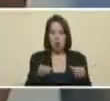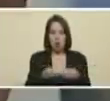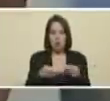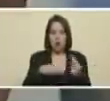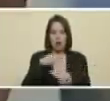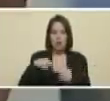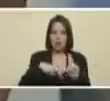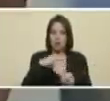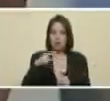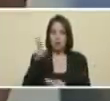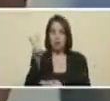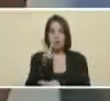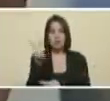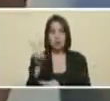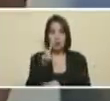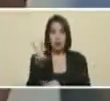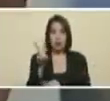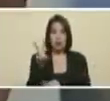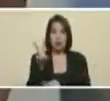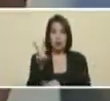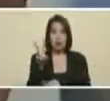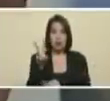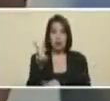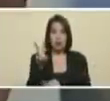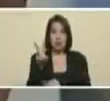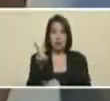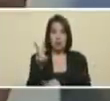Revolución Venezolana, PRB Ruptura,